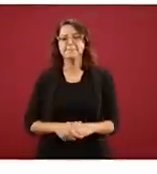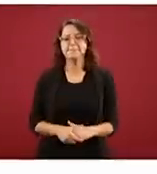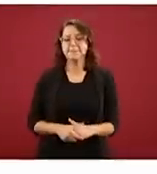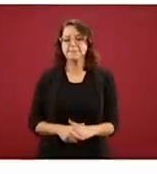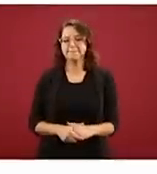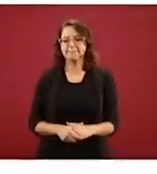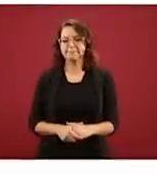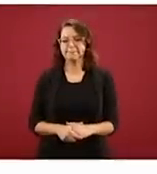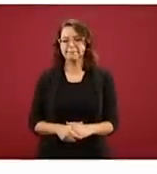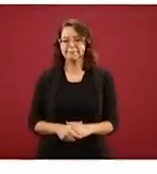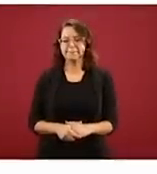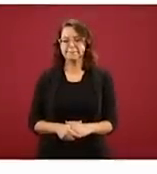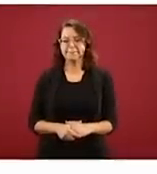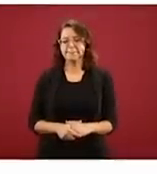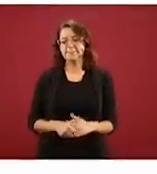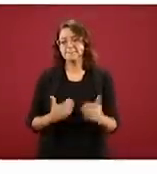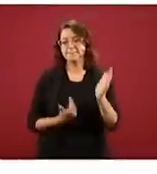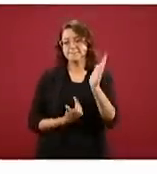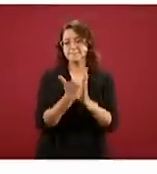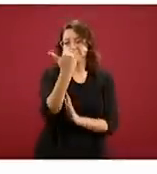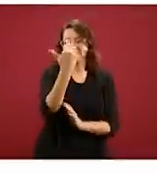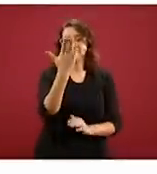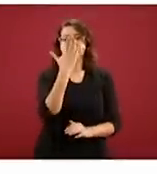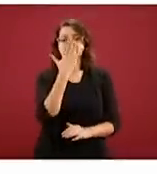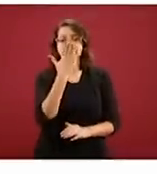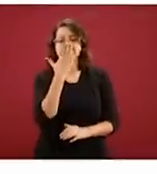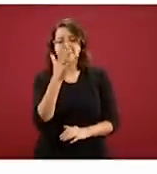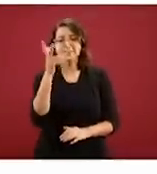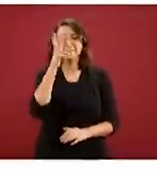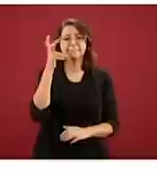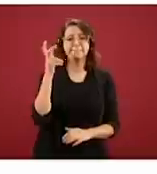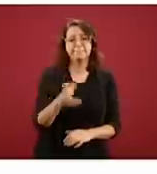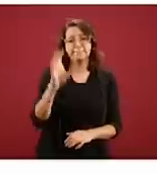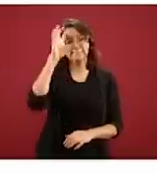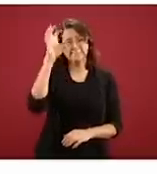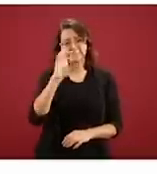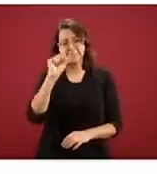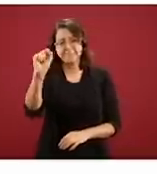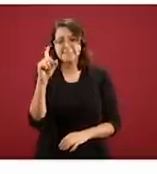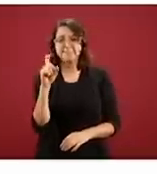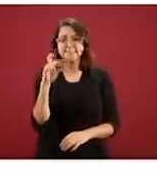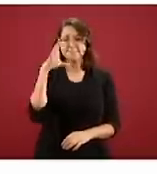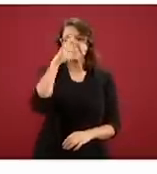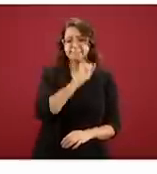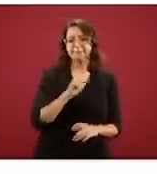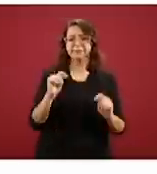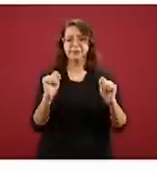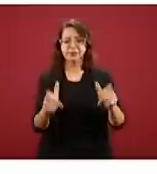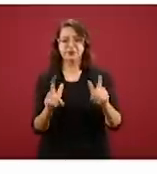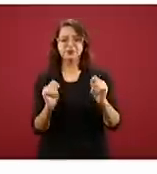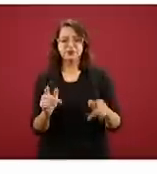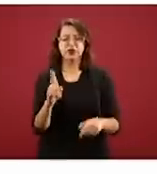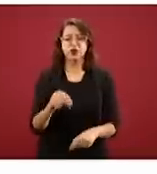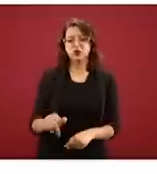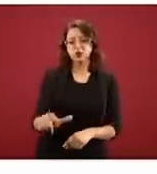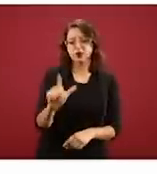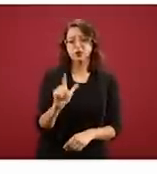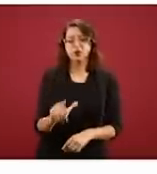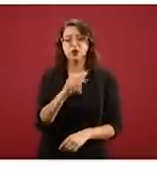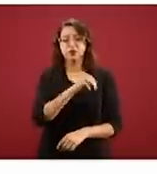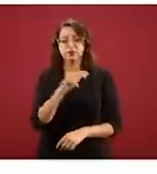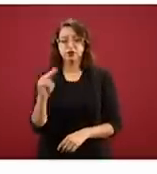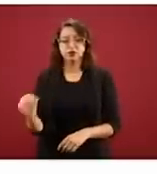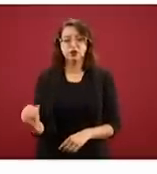Hubo incremento en Sonora, Hidalgo, Morelos, Aguascalientes, Tlaxcala, Nuevo León,